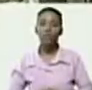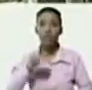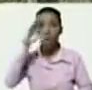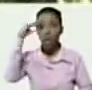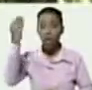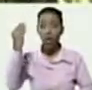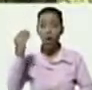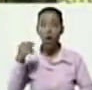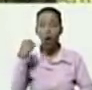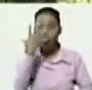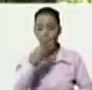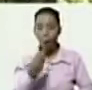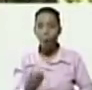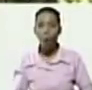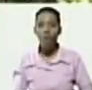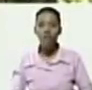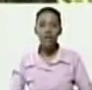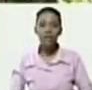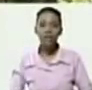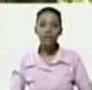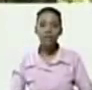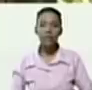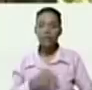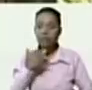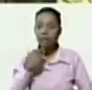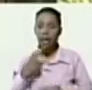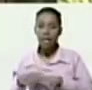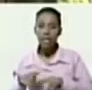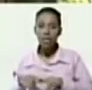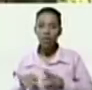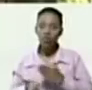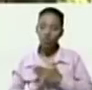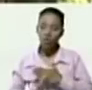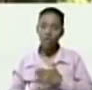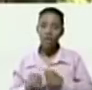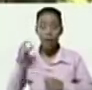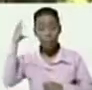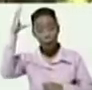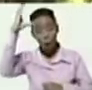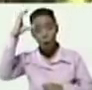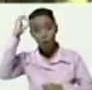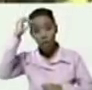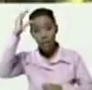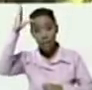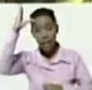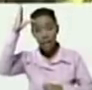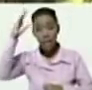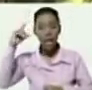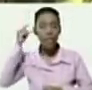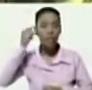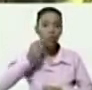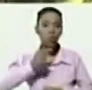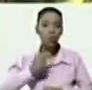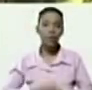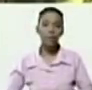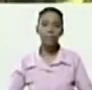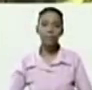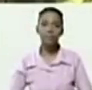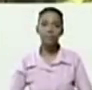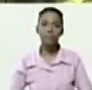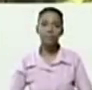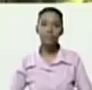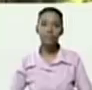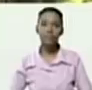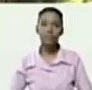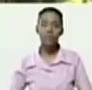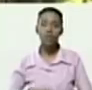joven, casi un niño todavía. Qué conciencia de Antonio José de Sucre.